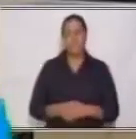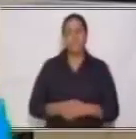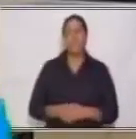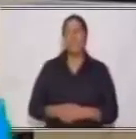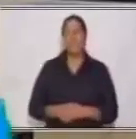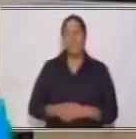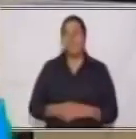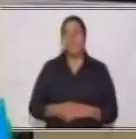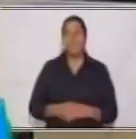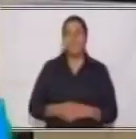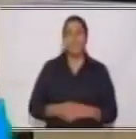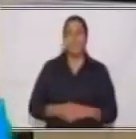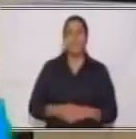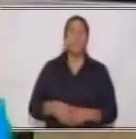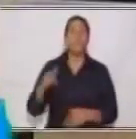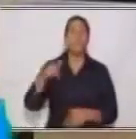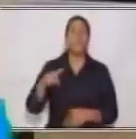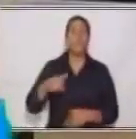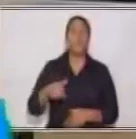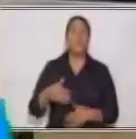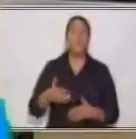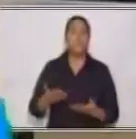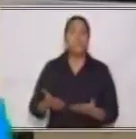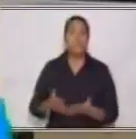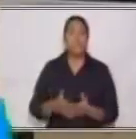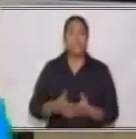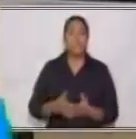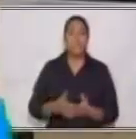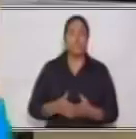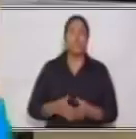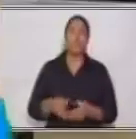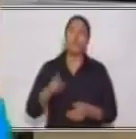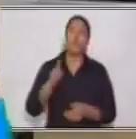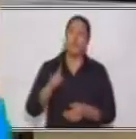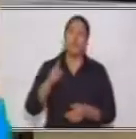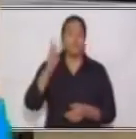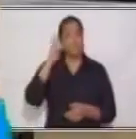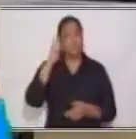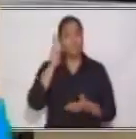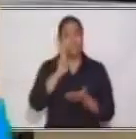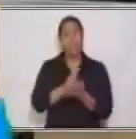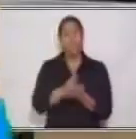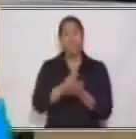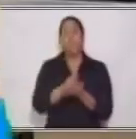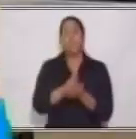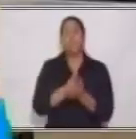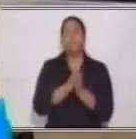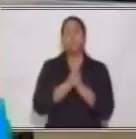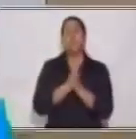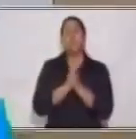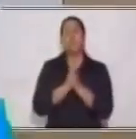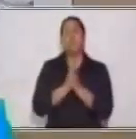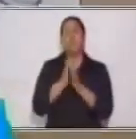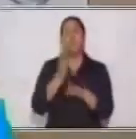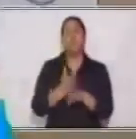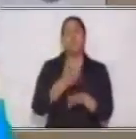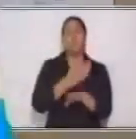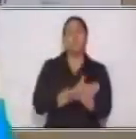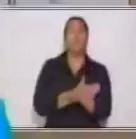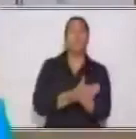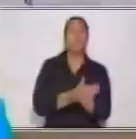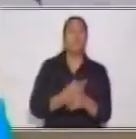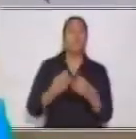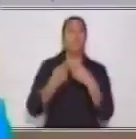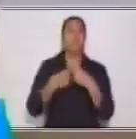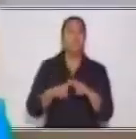Ruth. Ahora vamos a hacer la recomendación que hemos estado haciendo. Por favor, antes de empezar nuestras